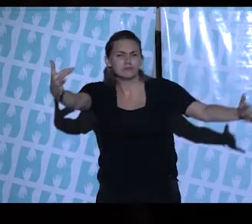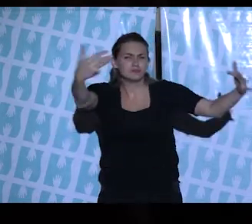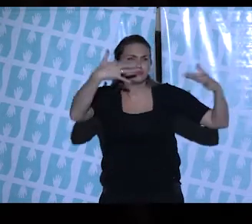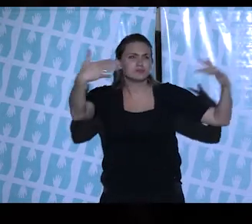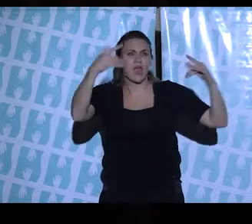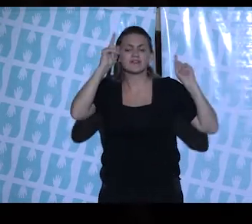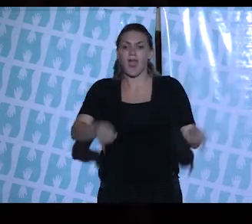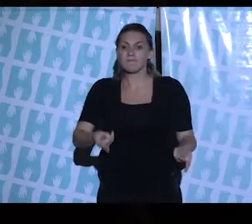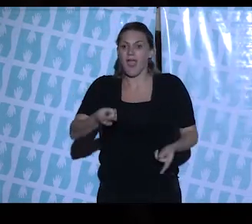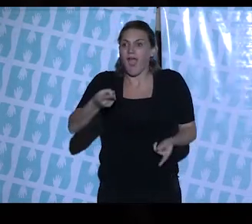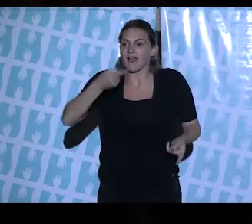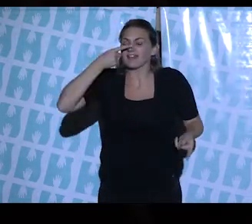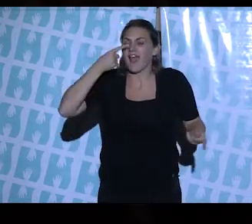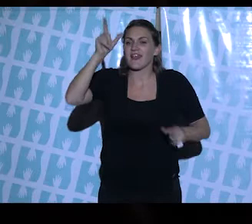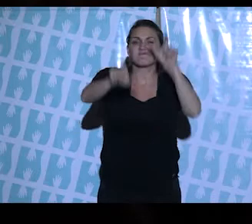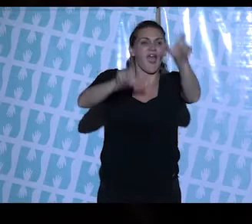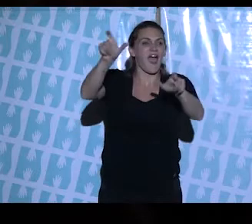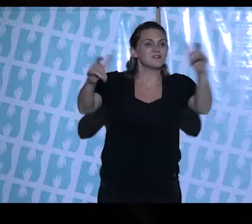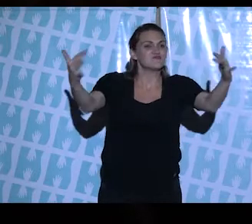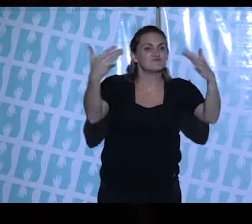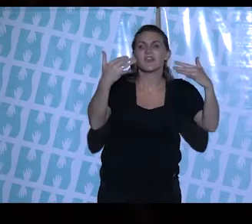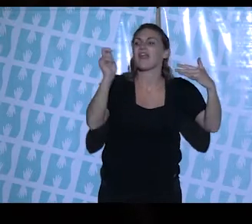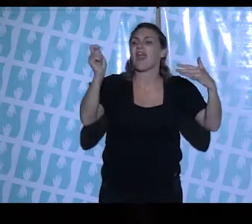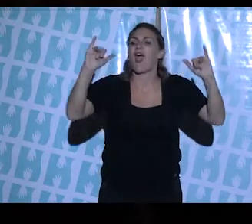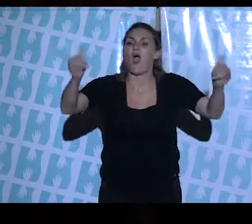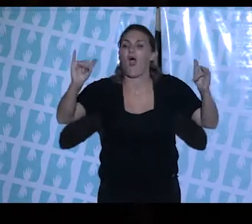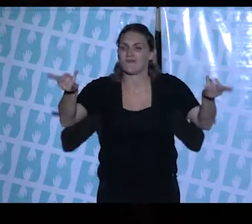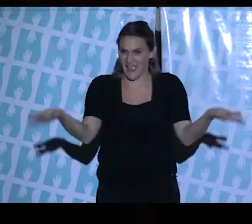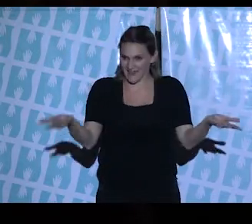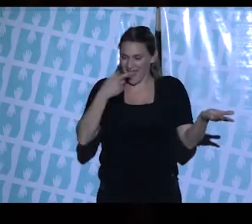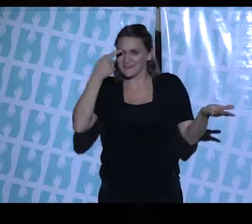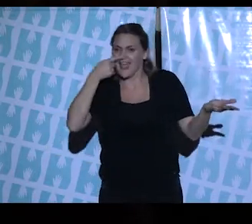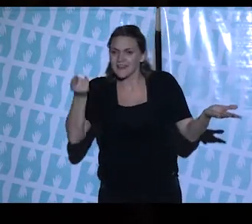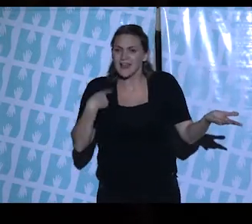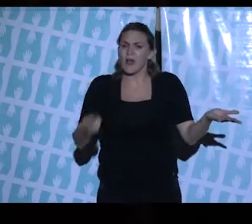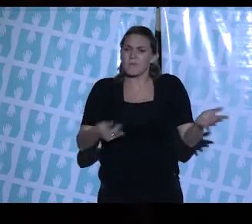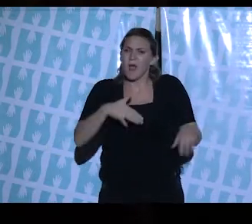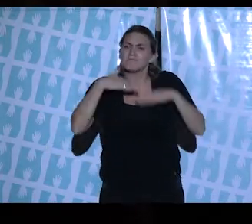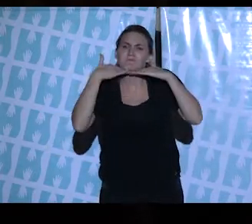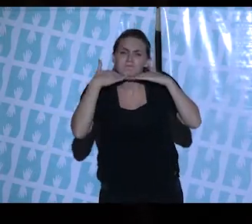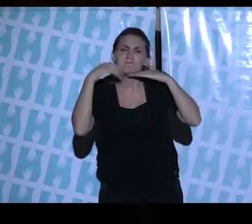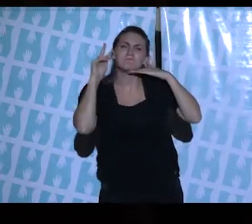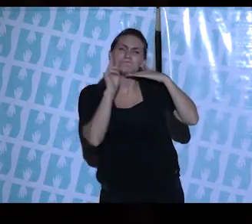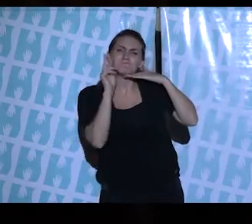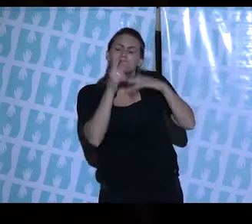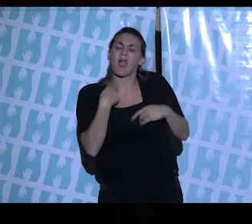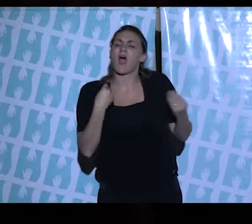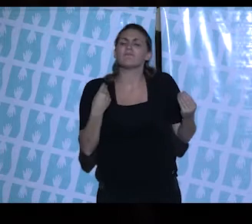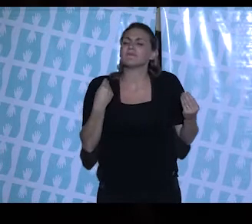tanta gente joven interesada por aprender y escuchar acerca de los desafíos que la neurociencia